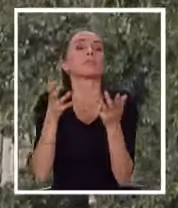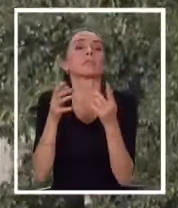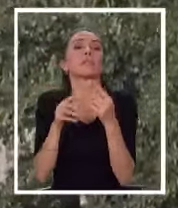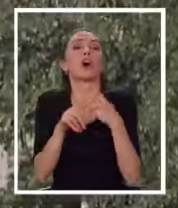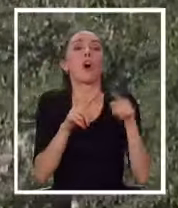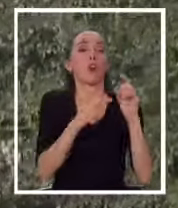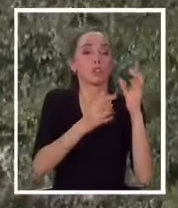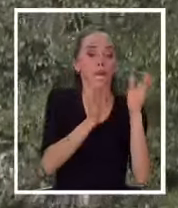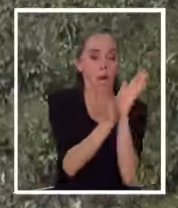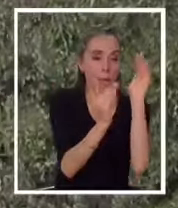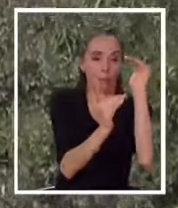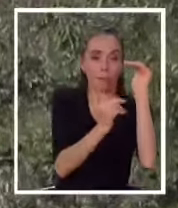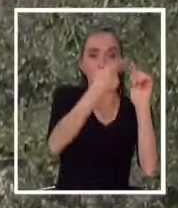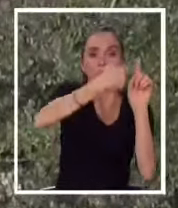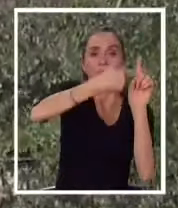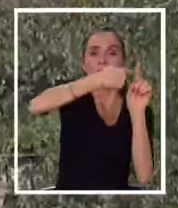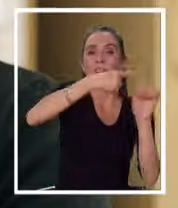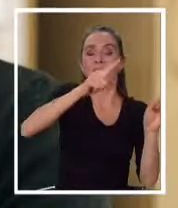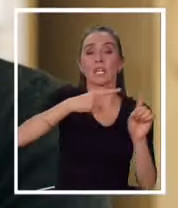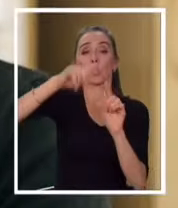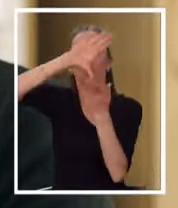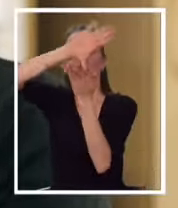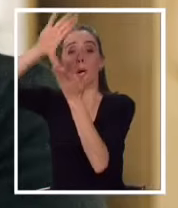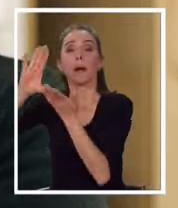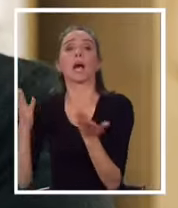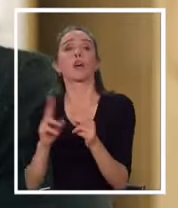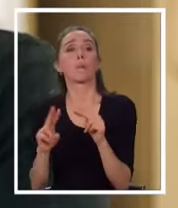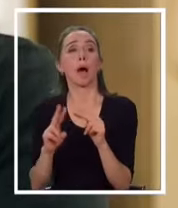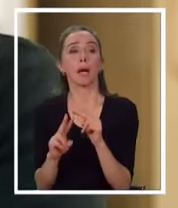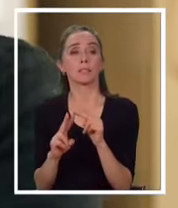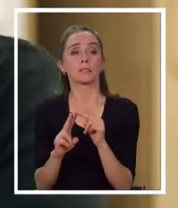cualquier aparato. En otros países lo que se hace es